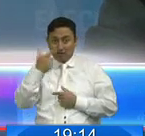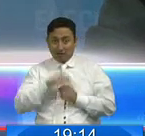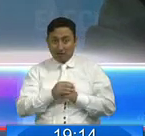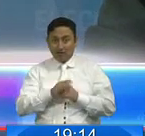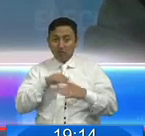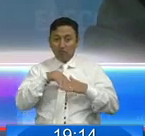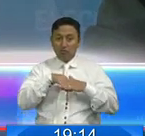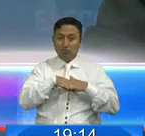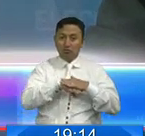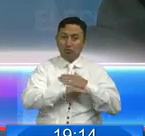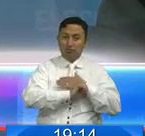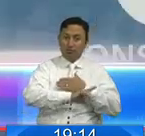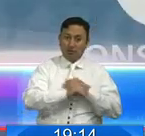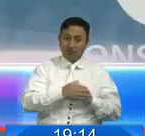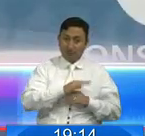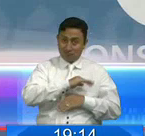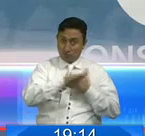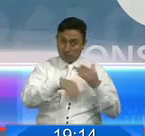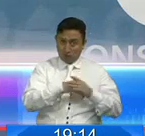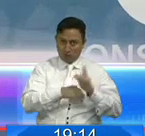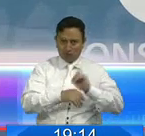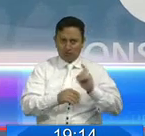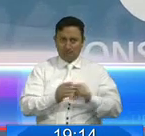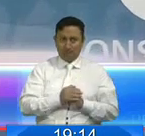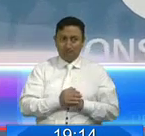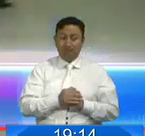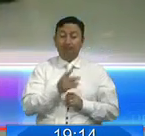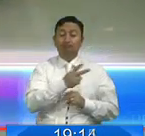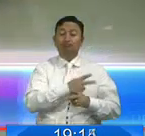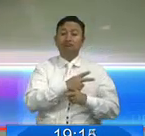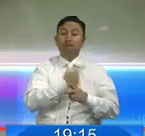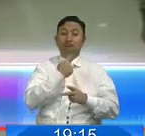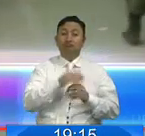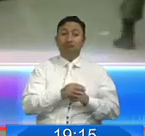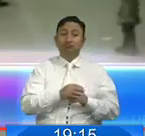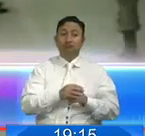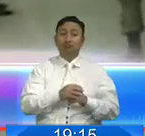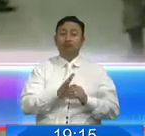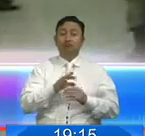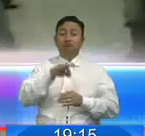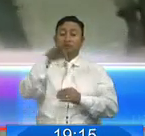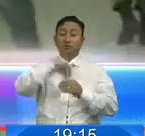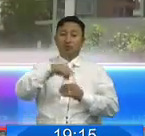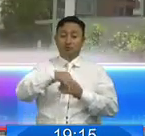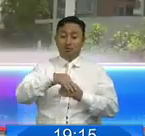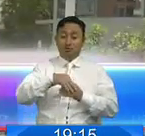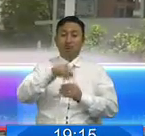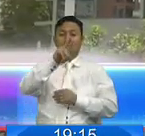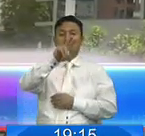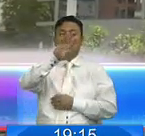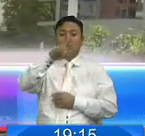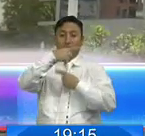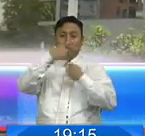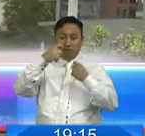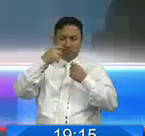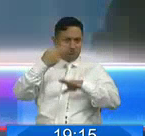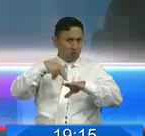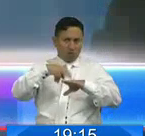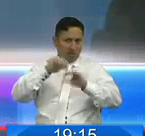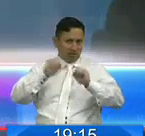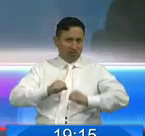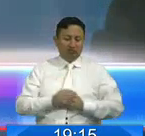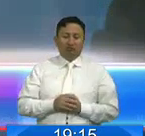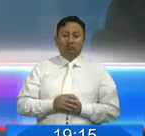campaña. Seguramente no son todos. Pese a todo, el consejero garantiza el normal desarrollo de las elecciones seccionales del 24 de marzo. No